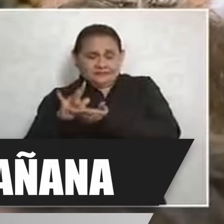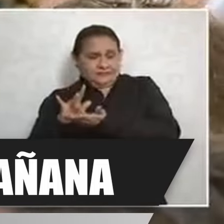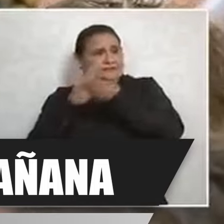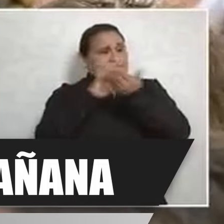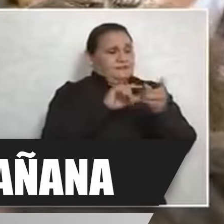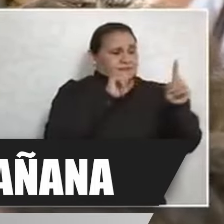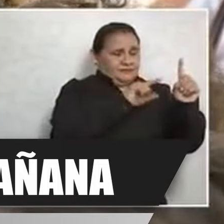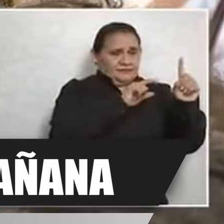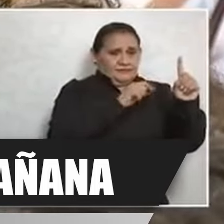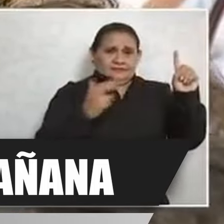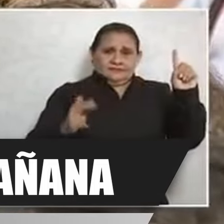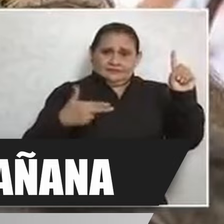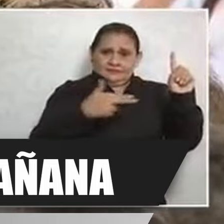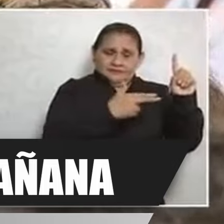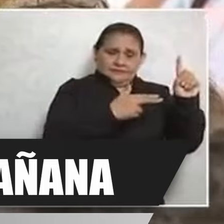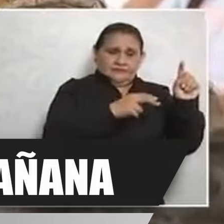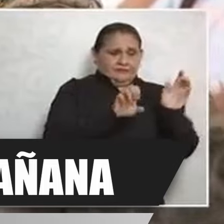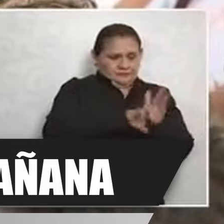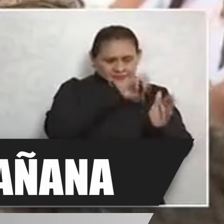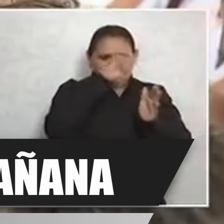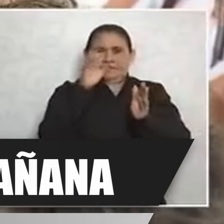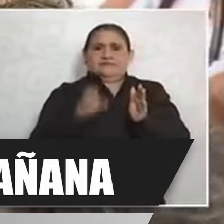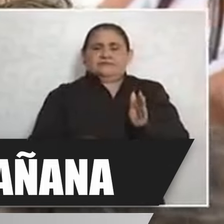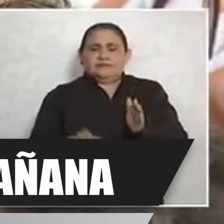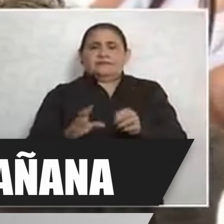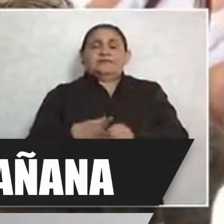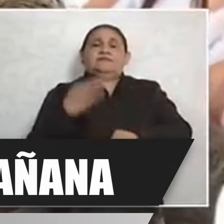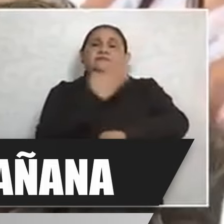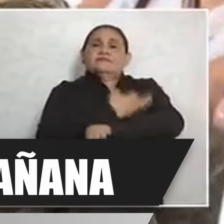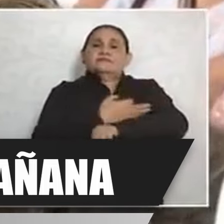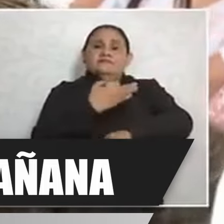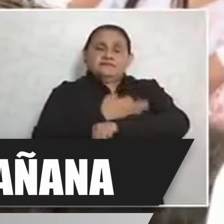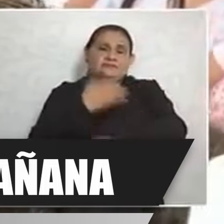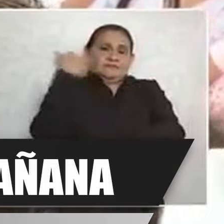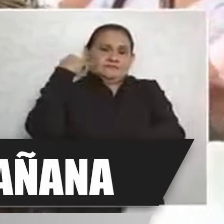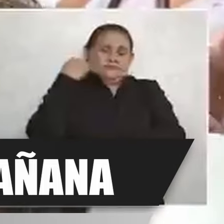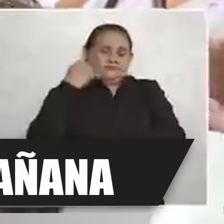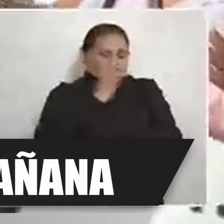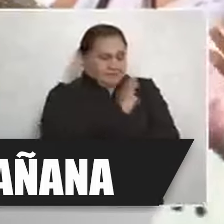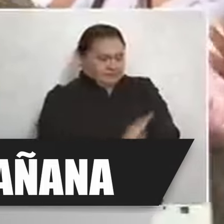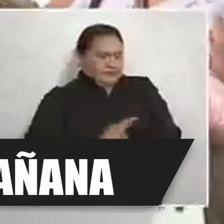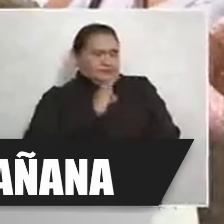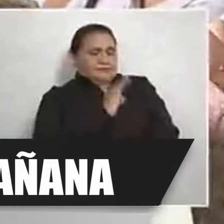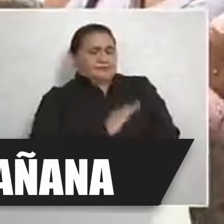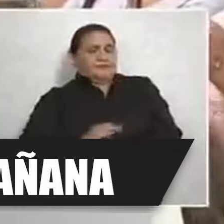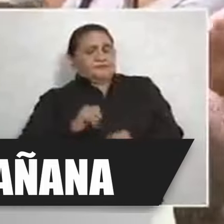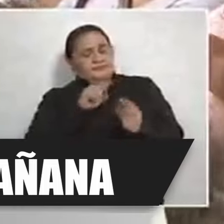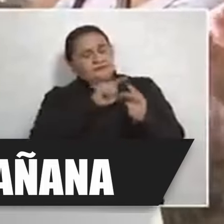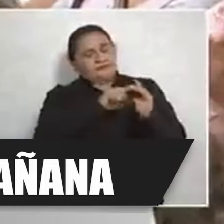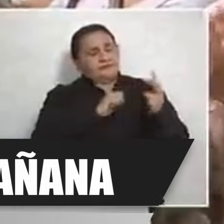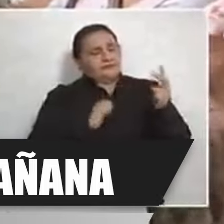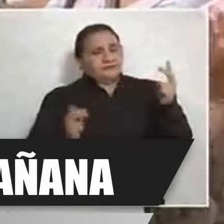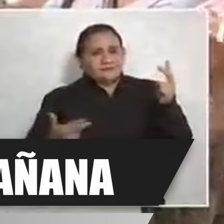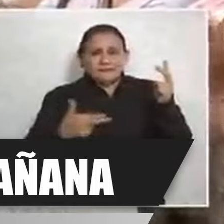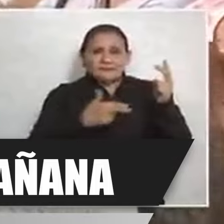padre, es un ejemplo de una gran familia yucateca. Felicidades, Guacho, felicidades, Wendy.